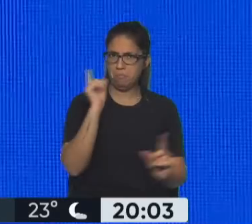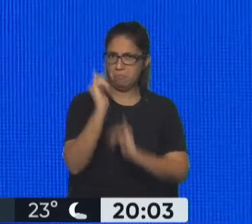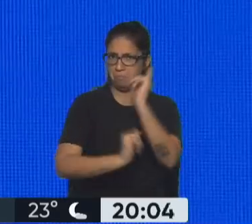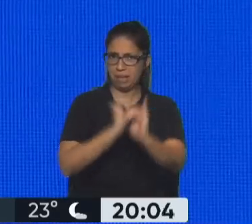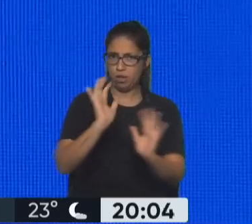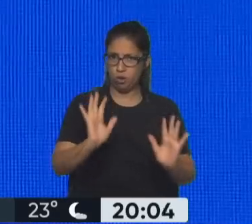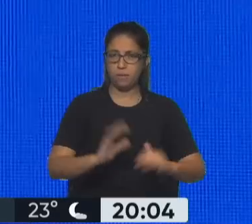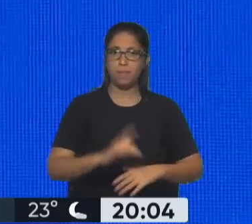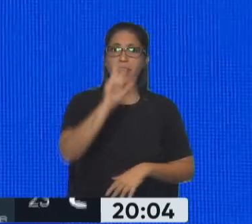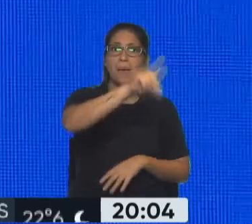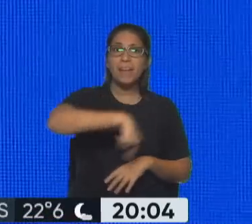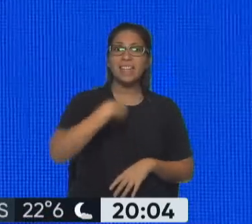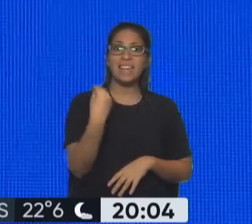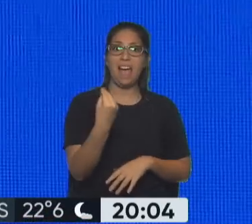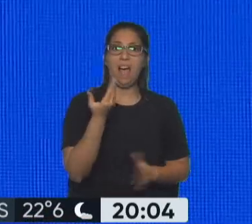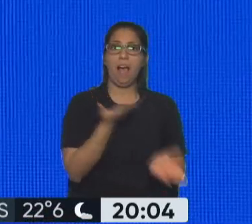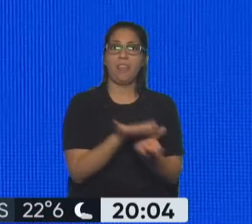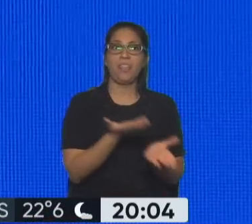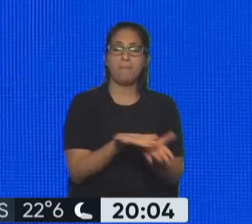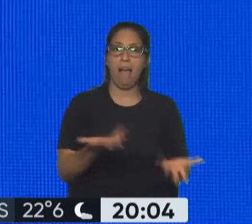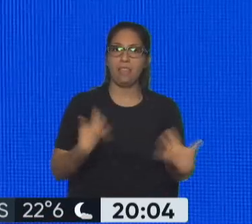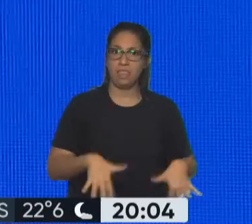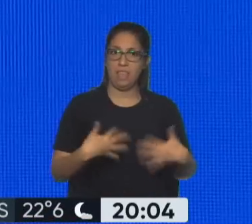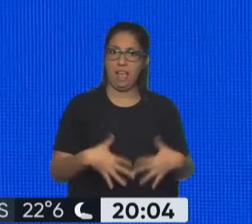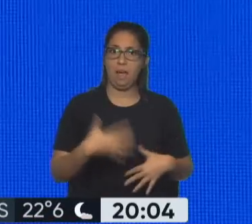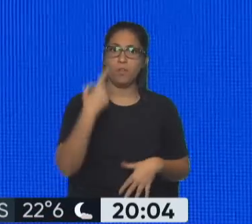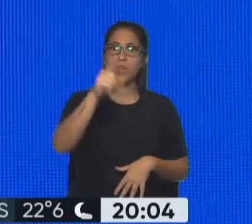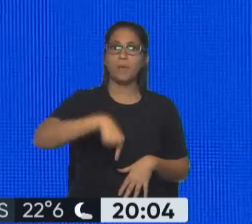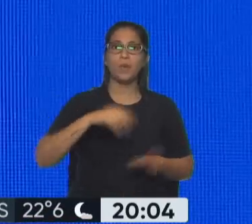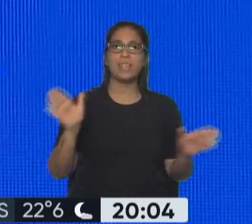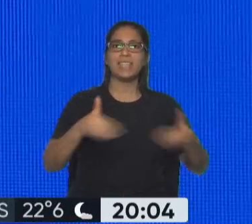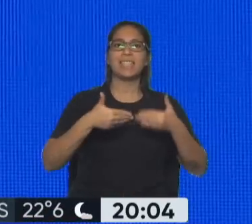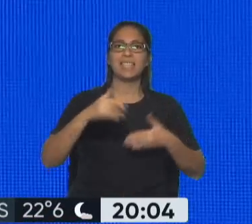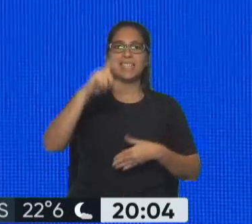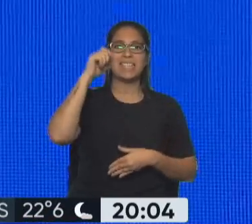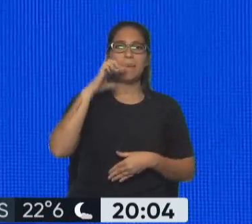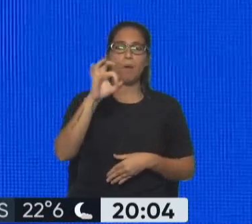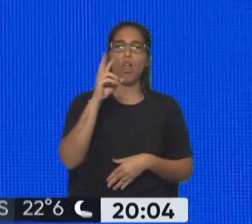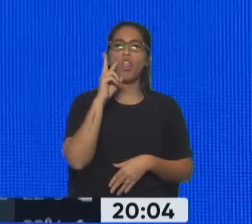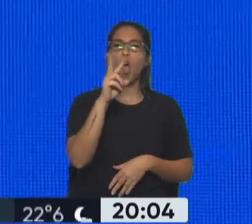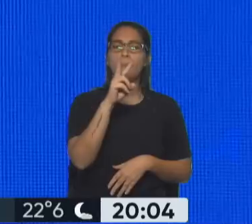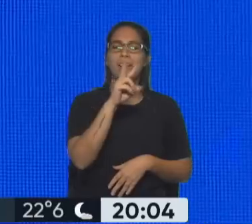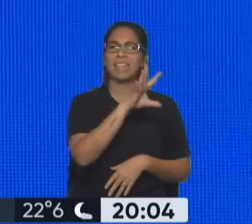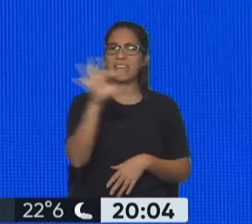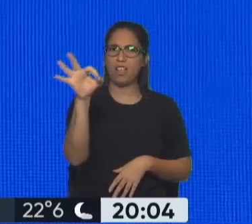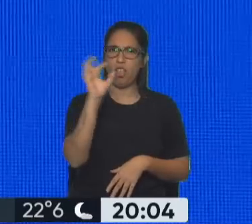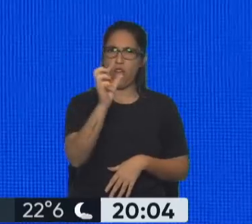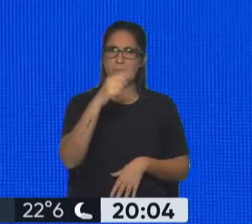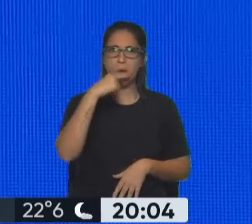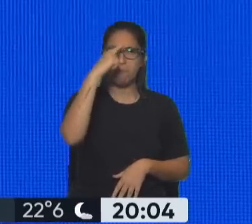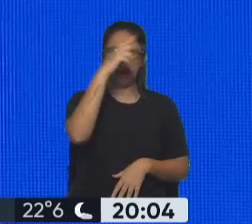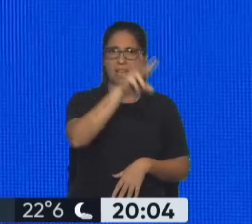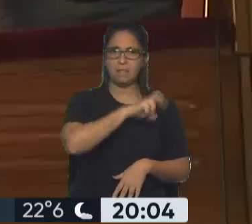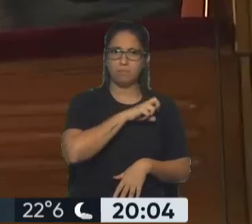esto traía demanda, por eso el famoso cepo que fue de $2.500 por mes, es